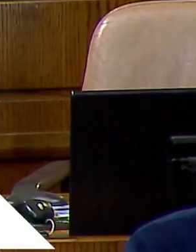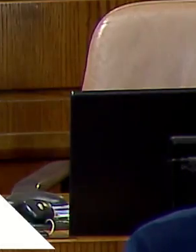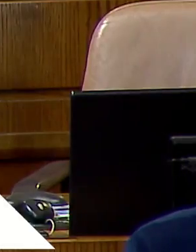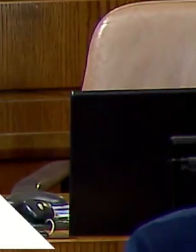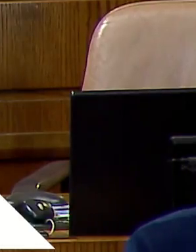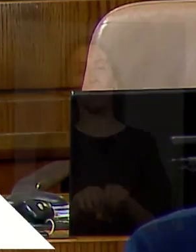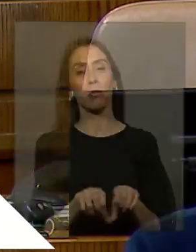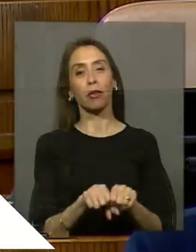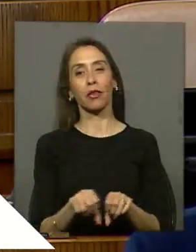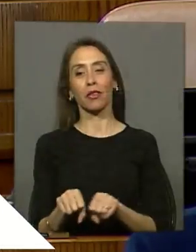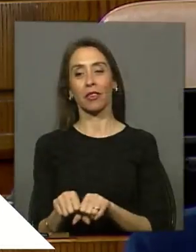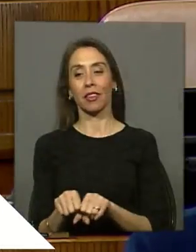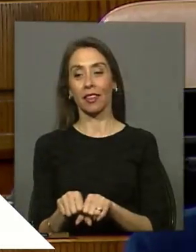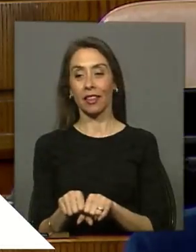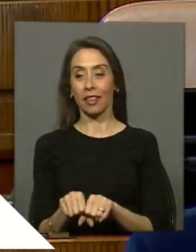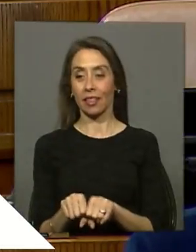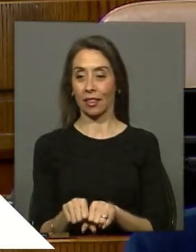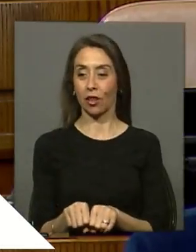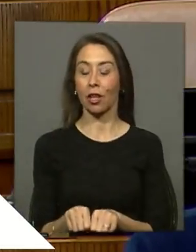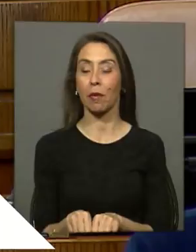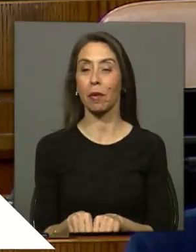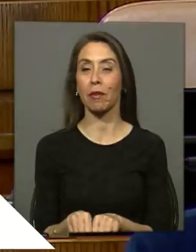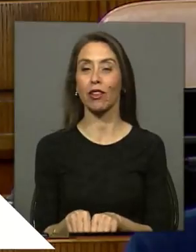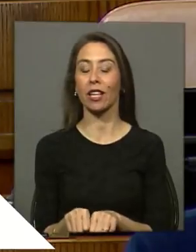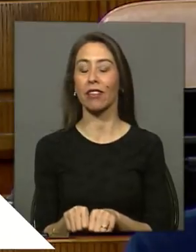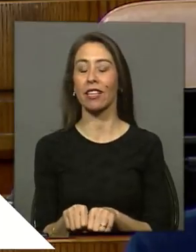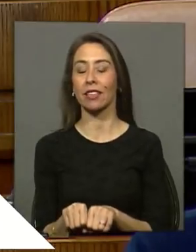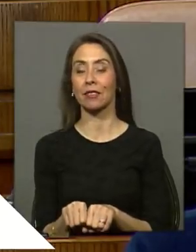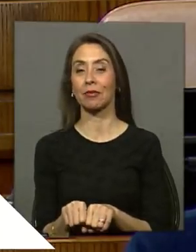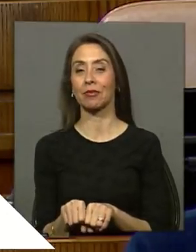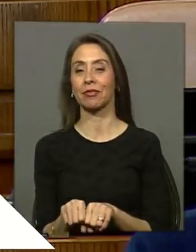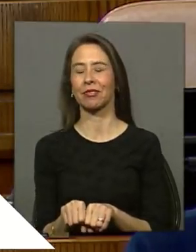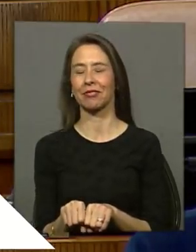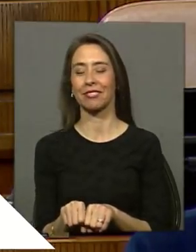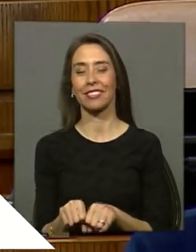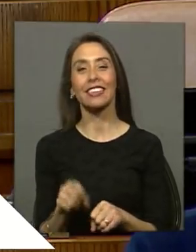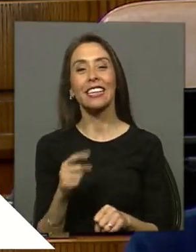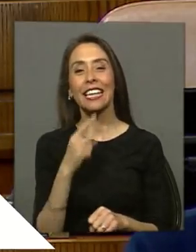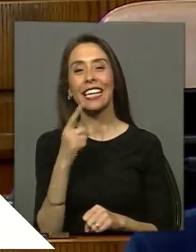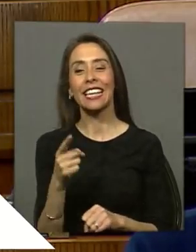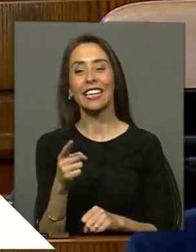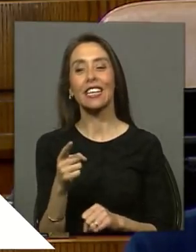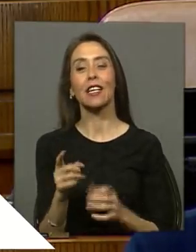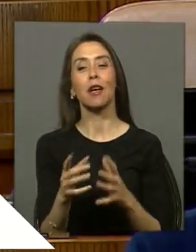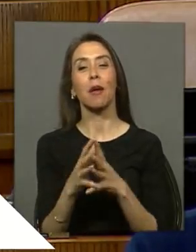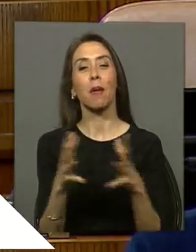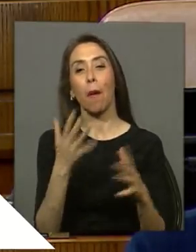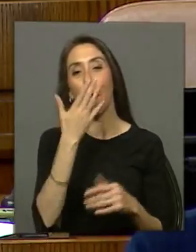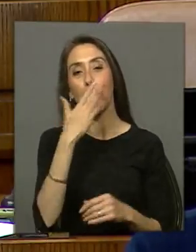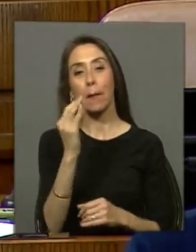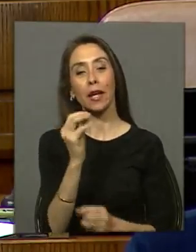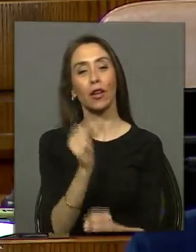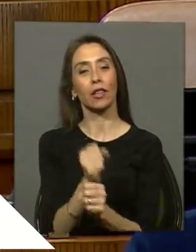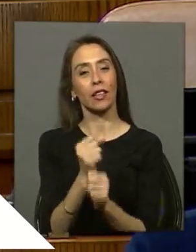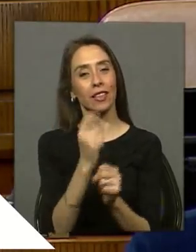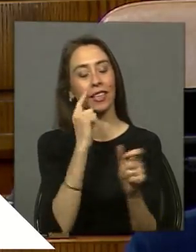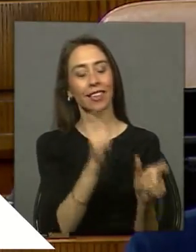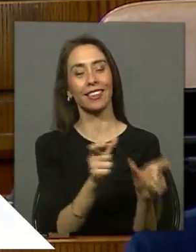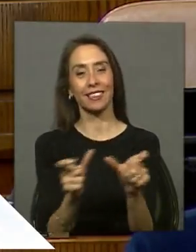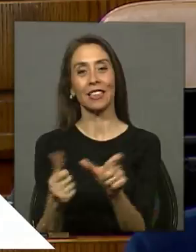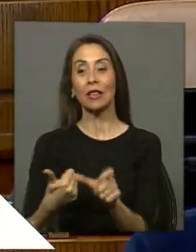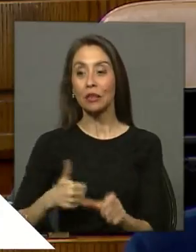conclusión de que realmente nuestras instituciones del estado pudieron haber hecho una mucho mejor labor de fiscalización